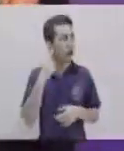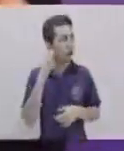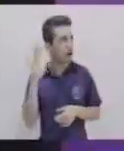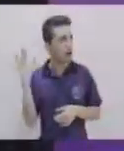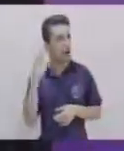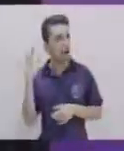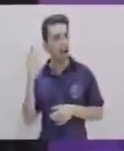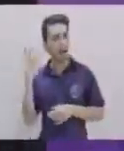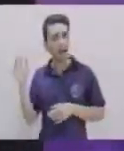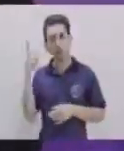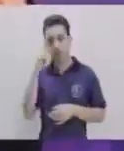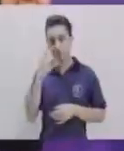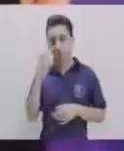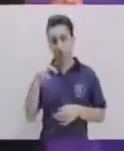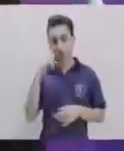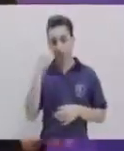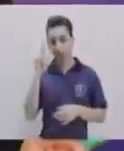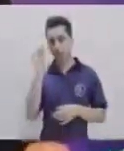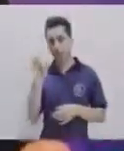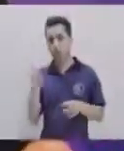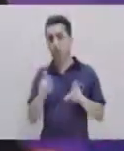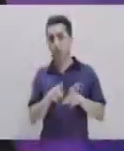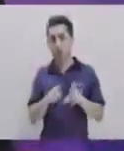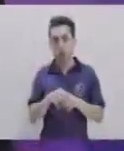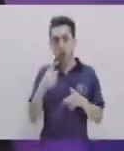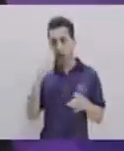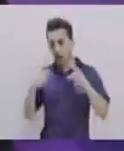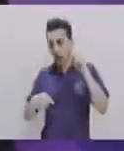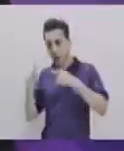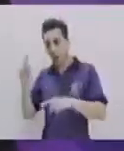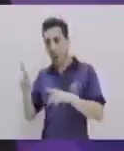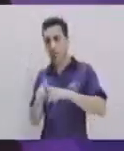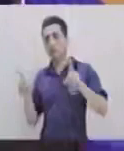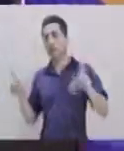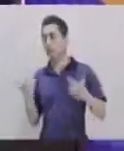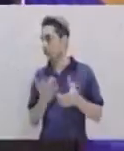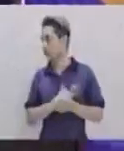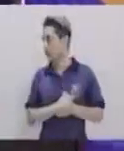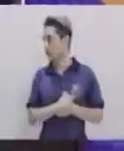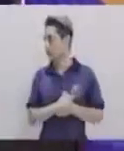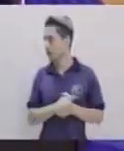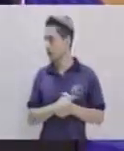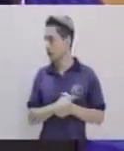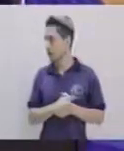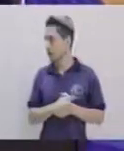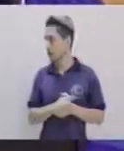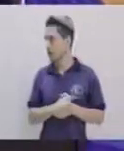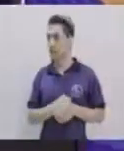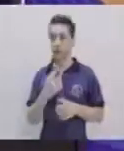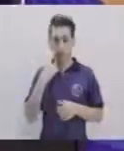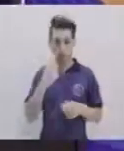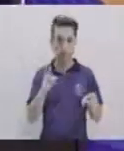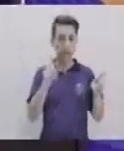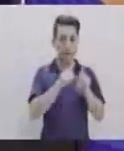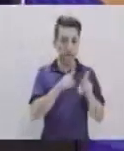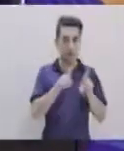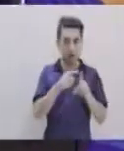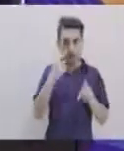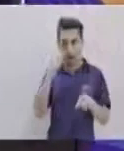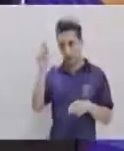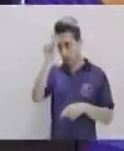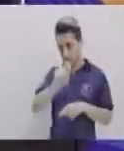sonidos similares y cuáles son los sonidos diferentes? Vamos a marcar con un círculo los